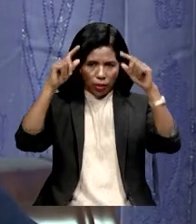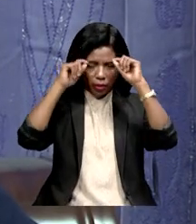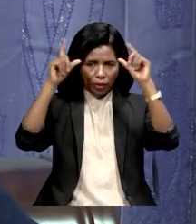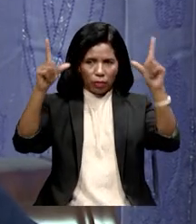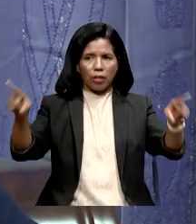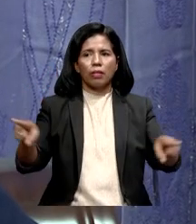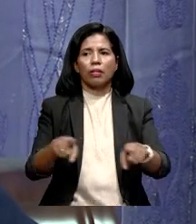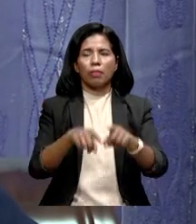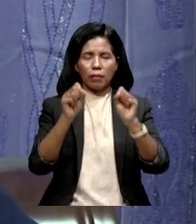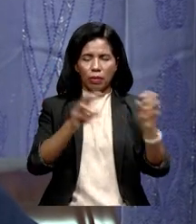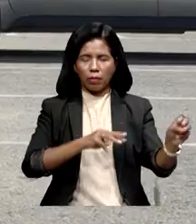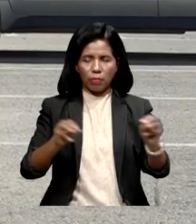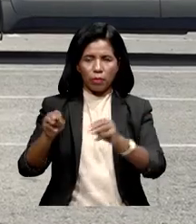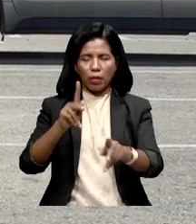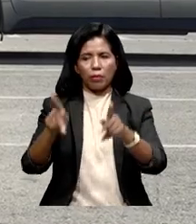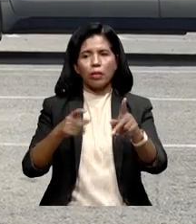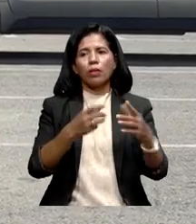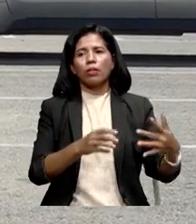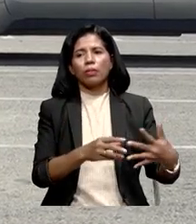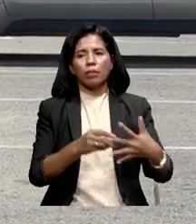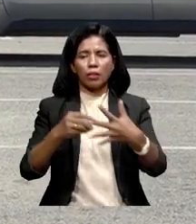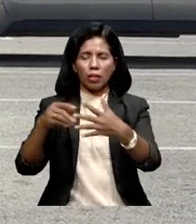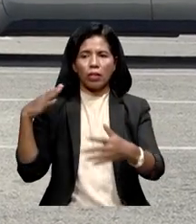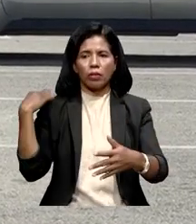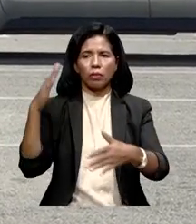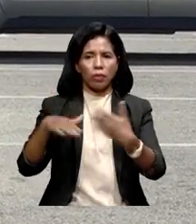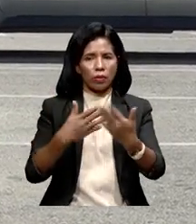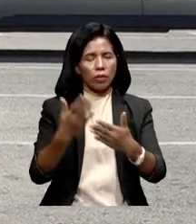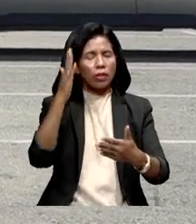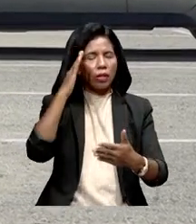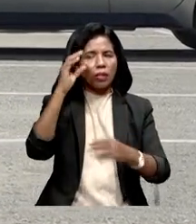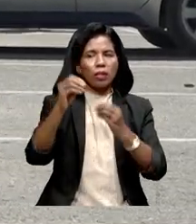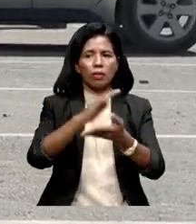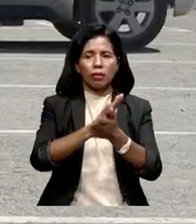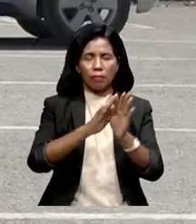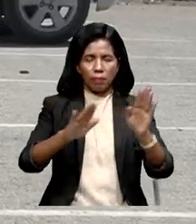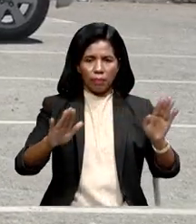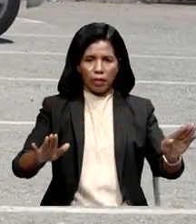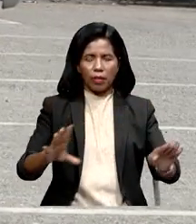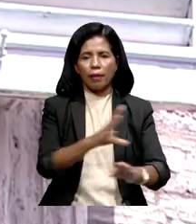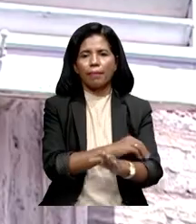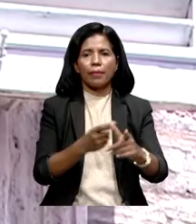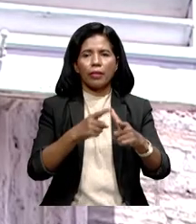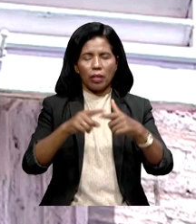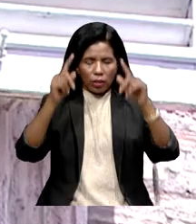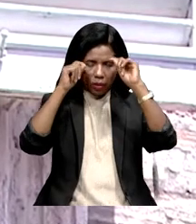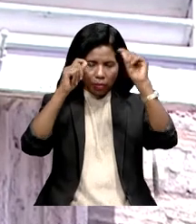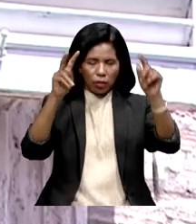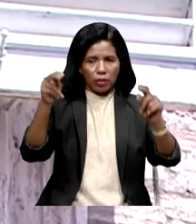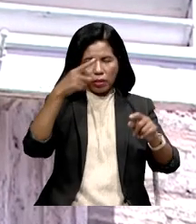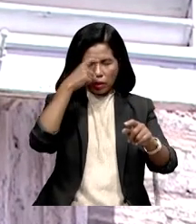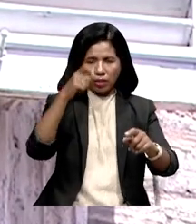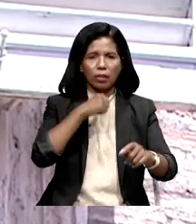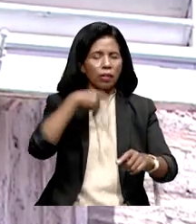Timor-Leste, bele muda e mahoto liu-liu zoven sira nian hanuin, atu cria paz no dame e a raidobin Timor-Leste ne, tamba